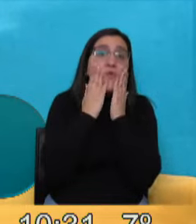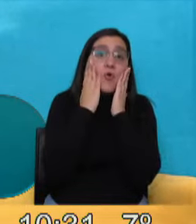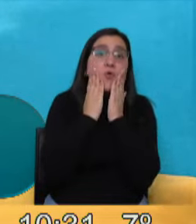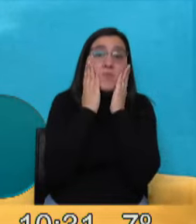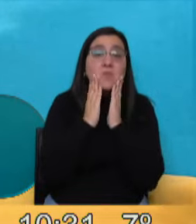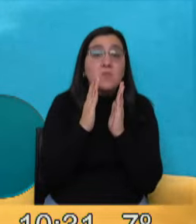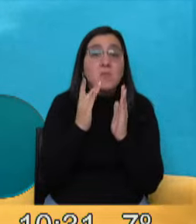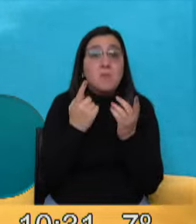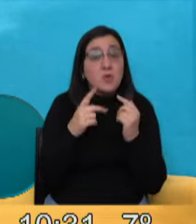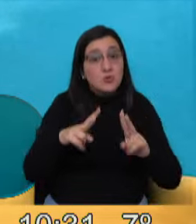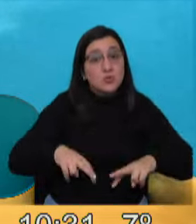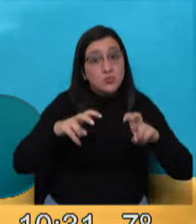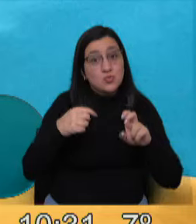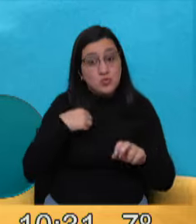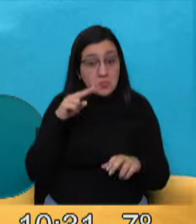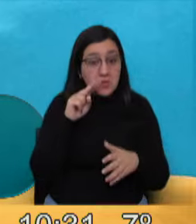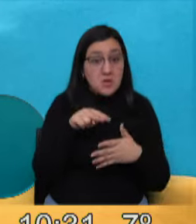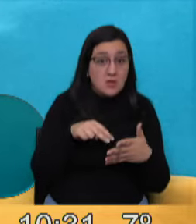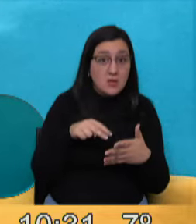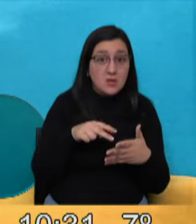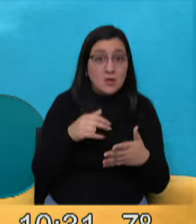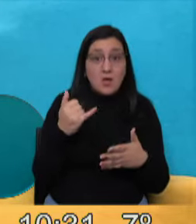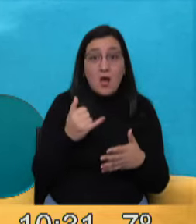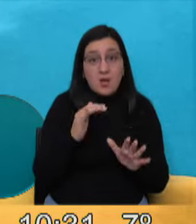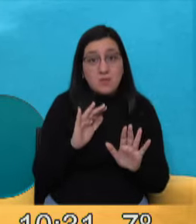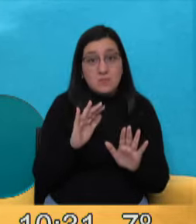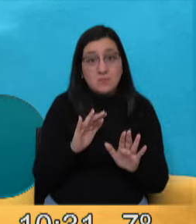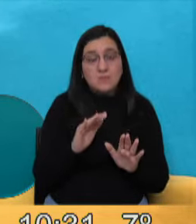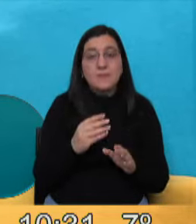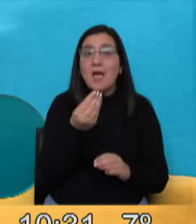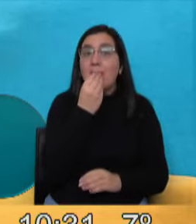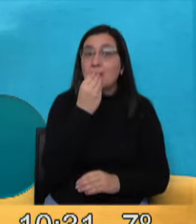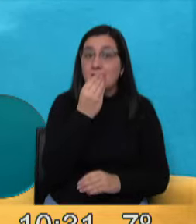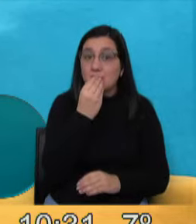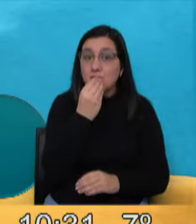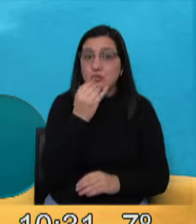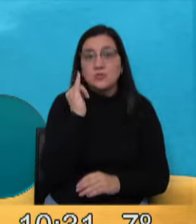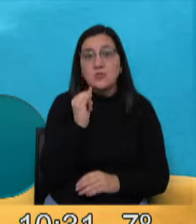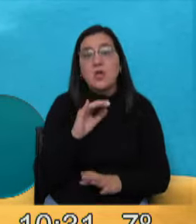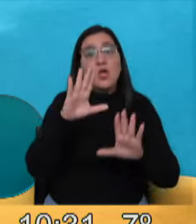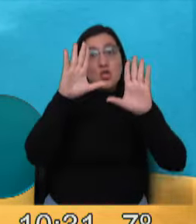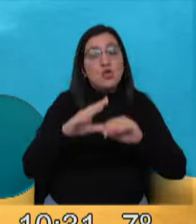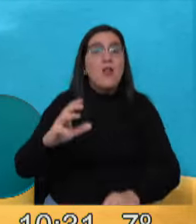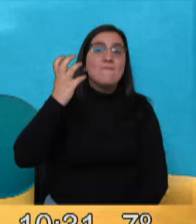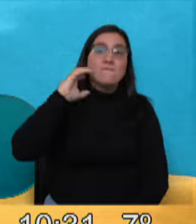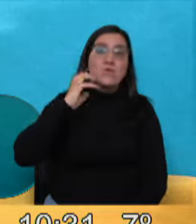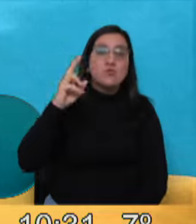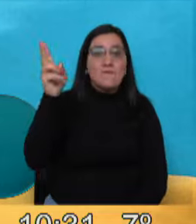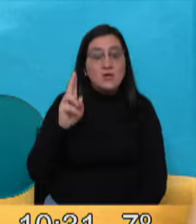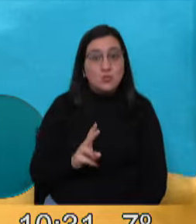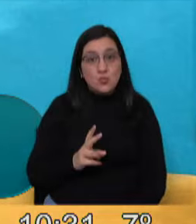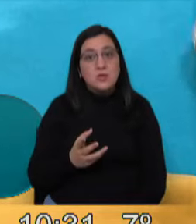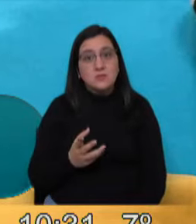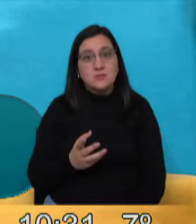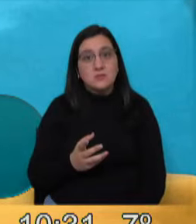Pero en los estudios que yo más o menos miré, están. Bueno, alimentos, sí. Todas las frutas y verduras, todos son